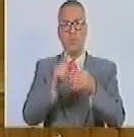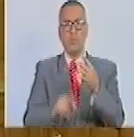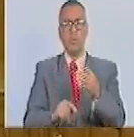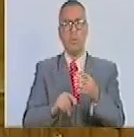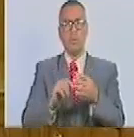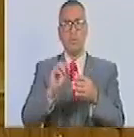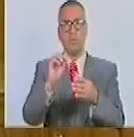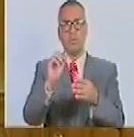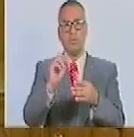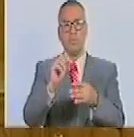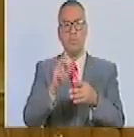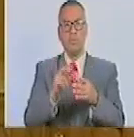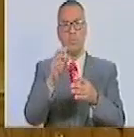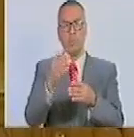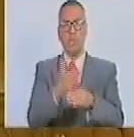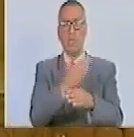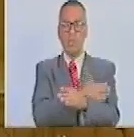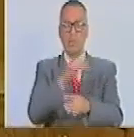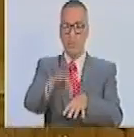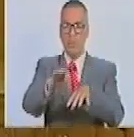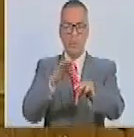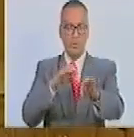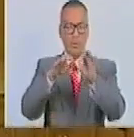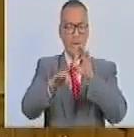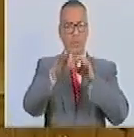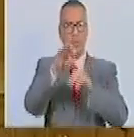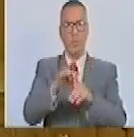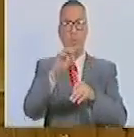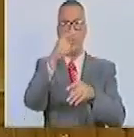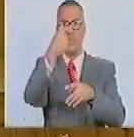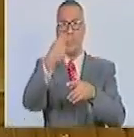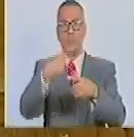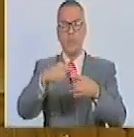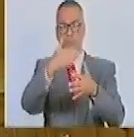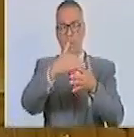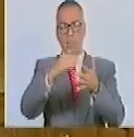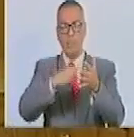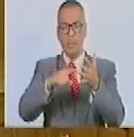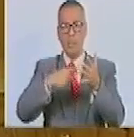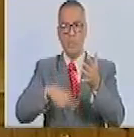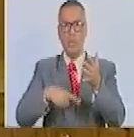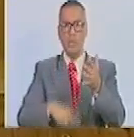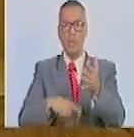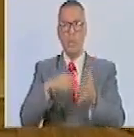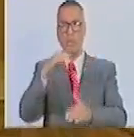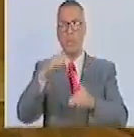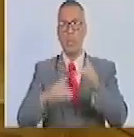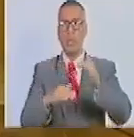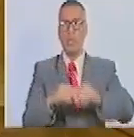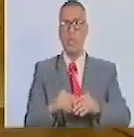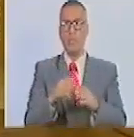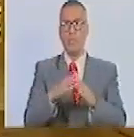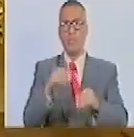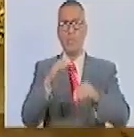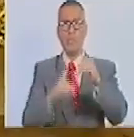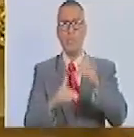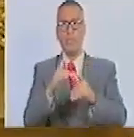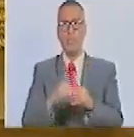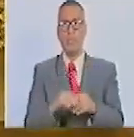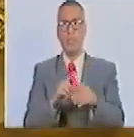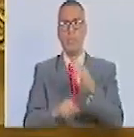prepostulados, los preseleccionados de una lista y de un bagaje curricular